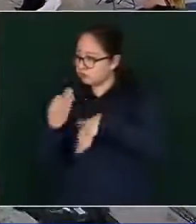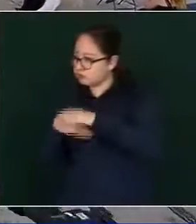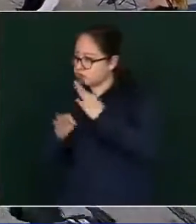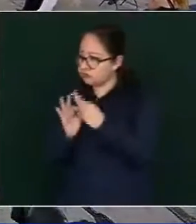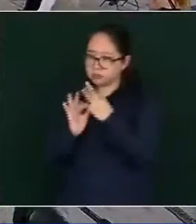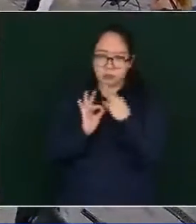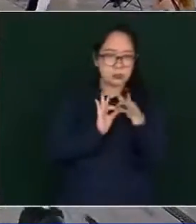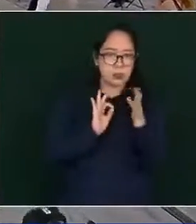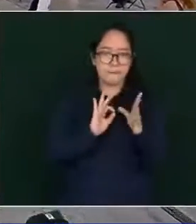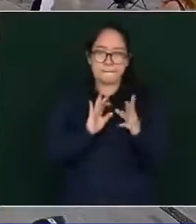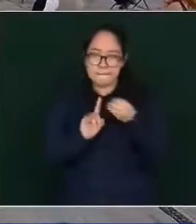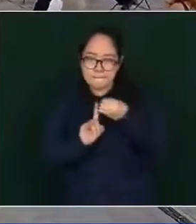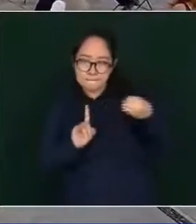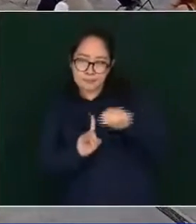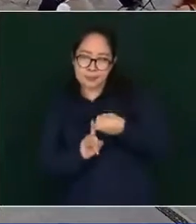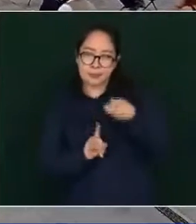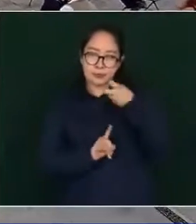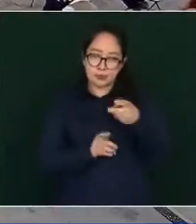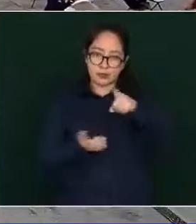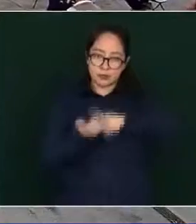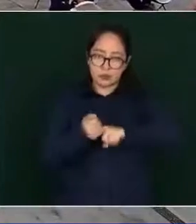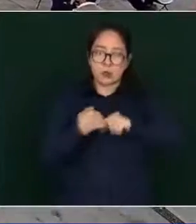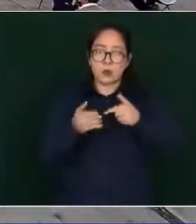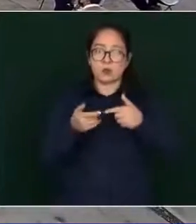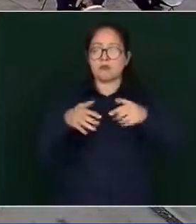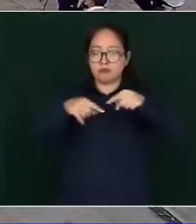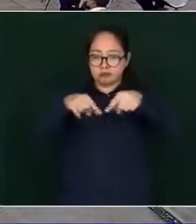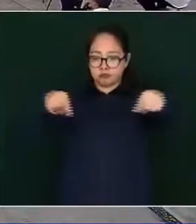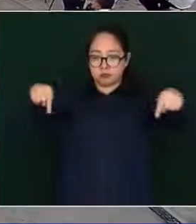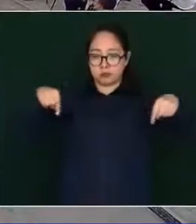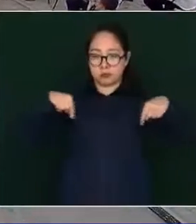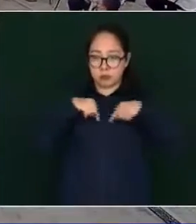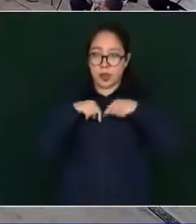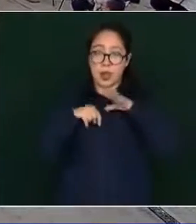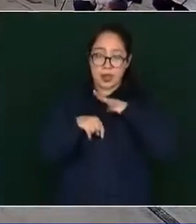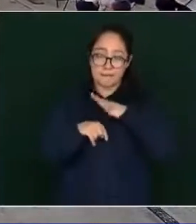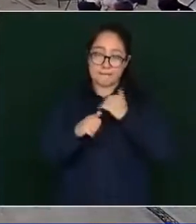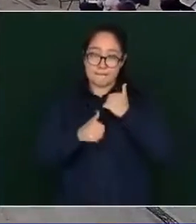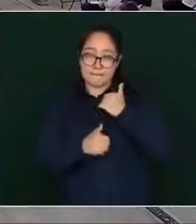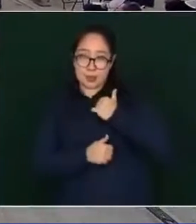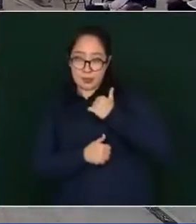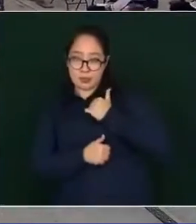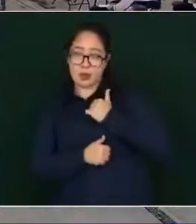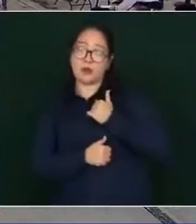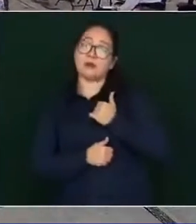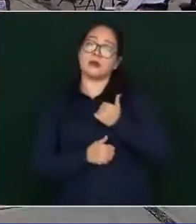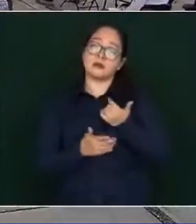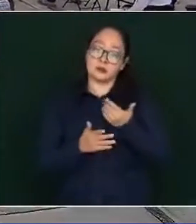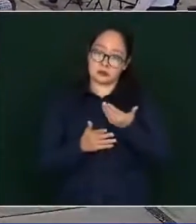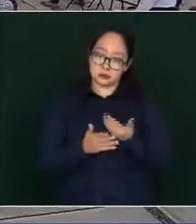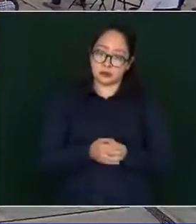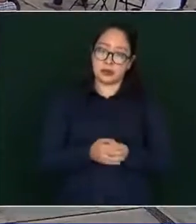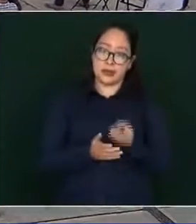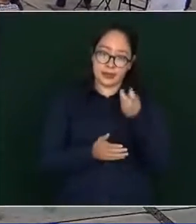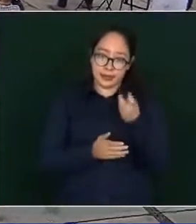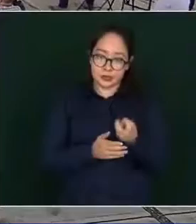toda esa parte constituye el complejo de este militar que se tuvo, repito,